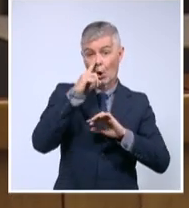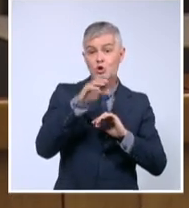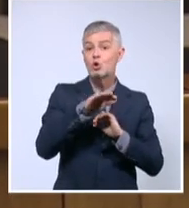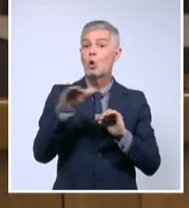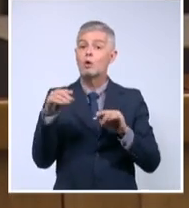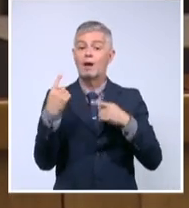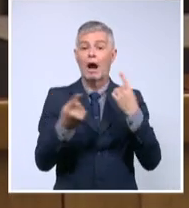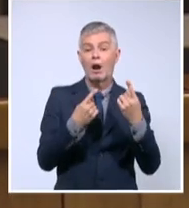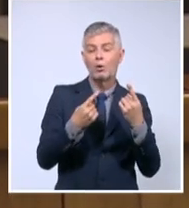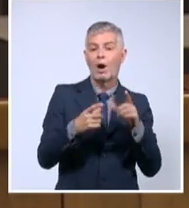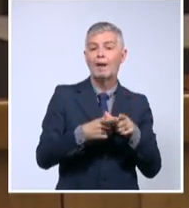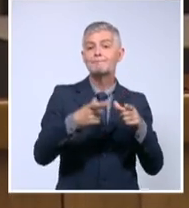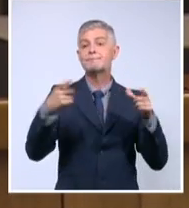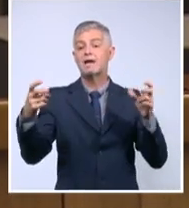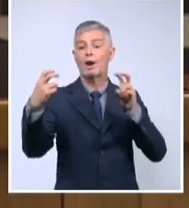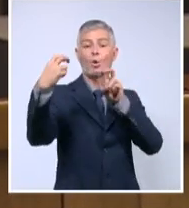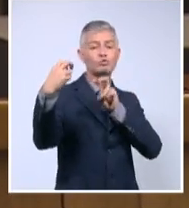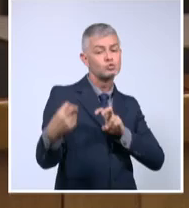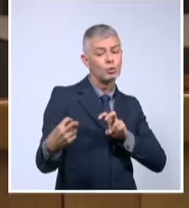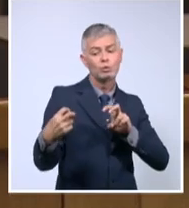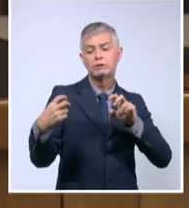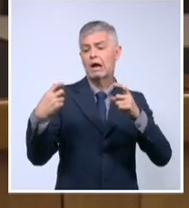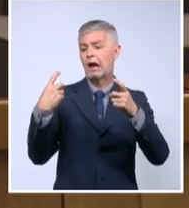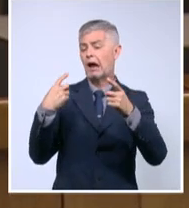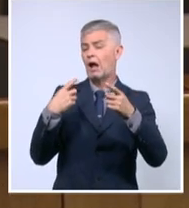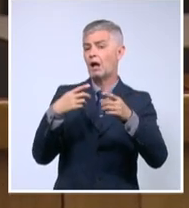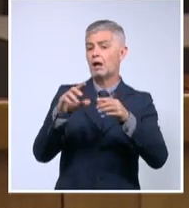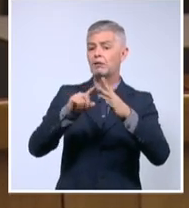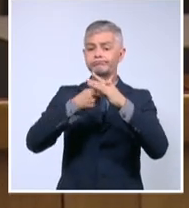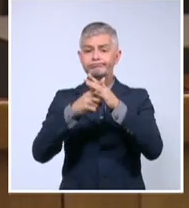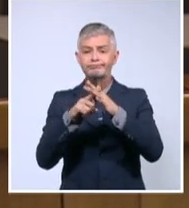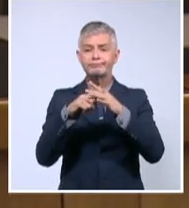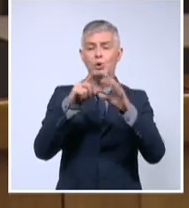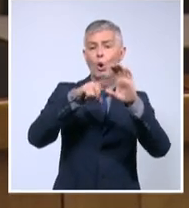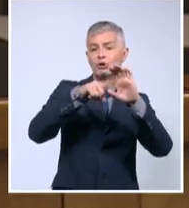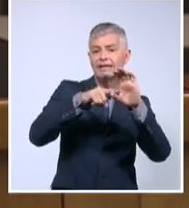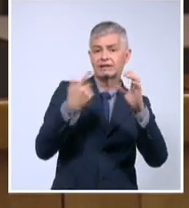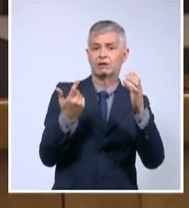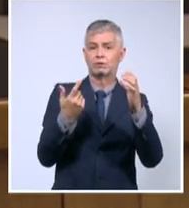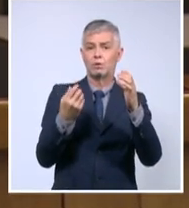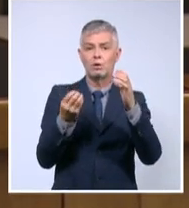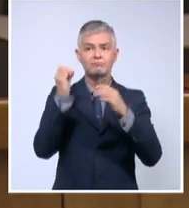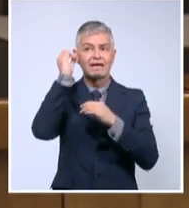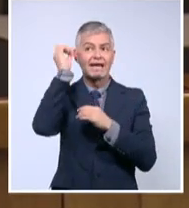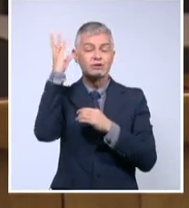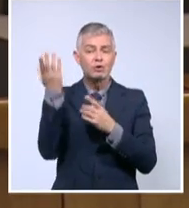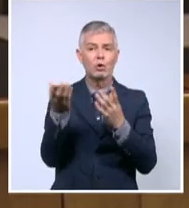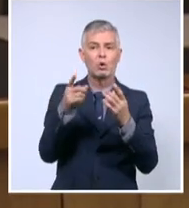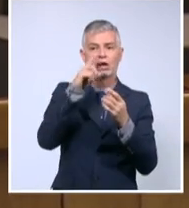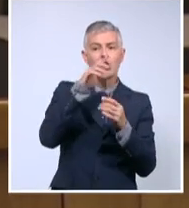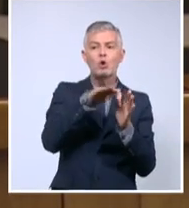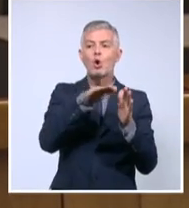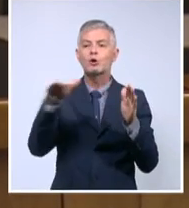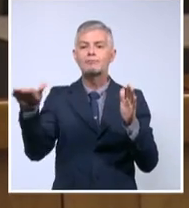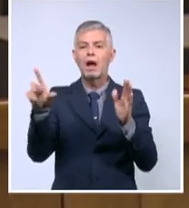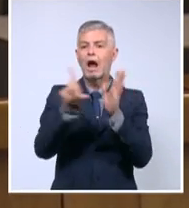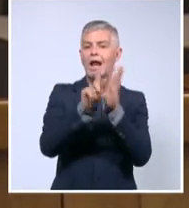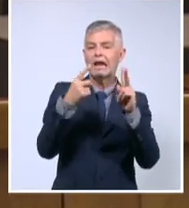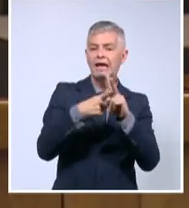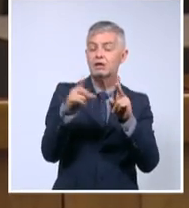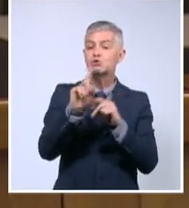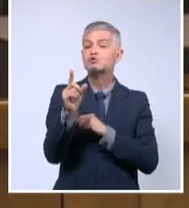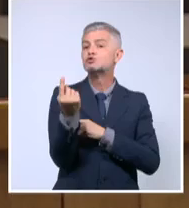consultas y corregir varios de sus contenidos. La creación normativa, como ustedes conocen, no se circunscribe solo a las